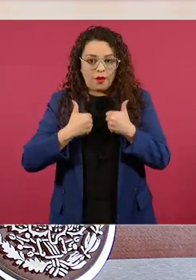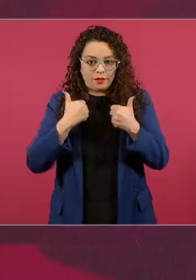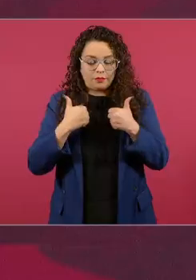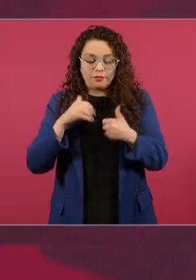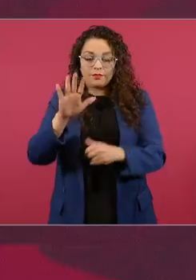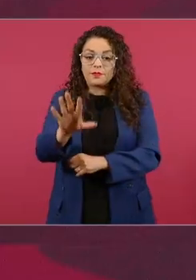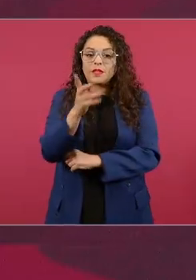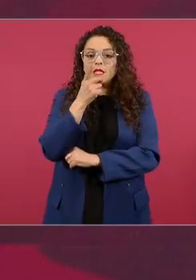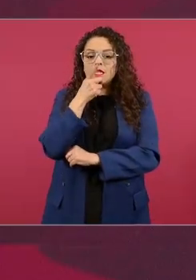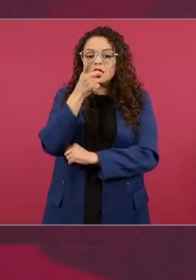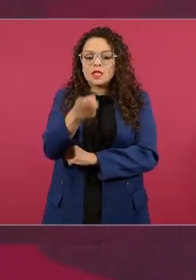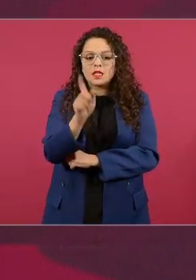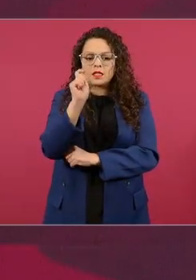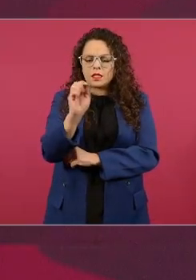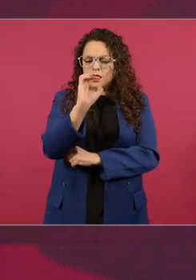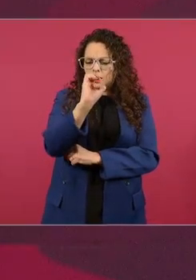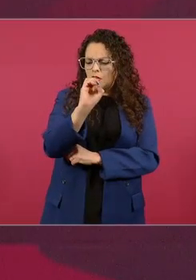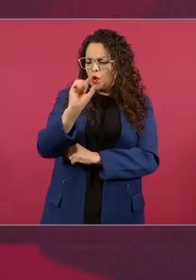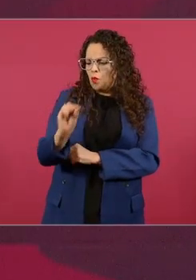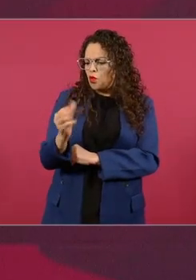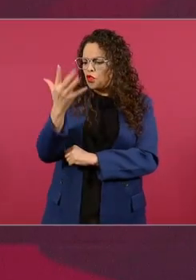.5